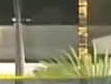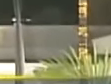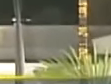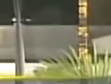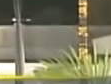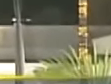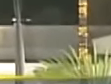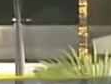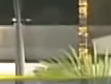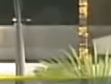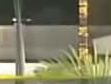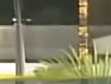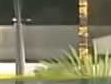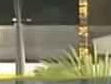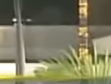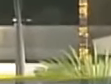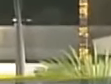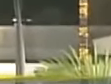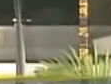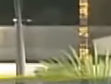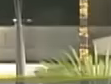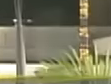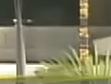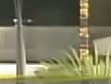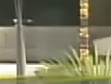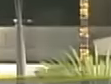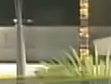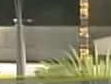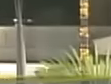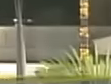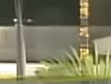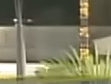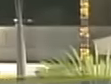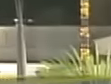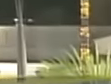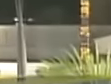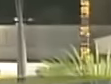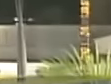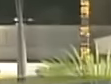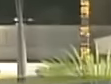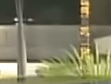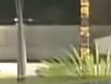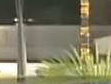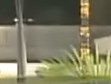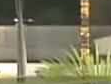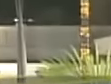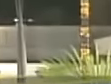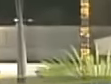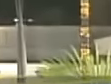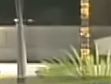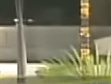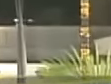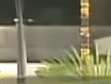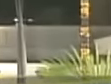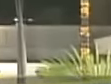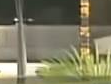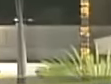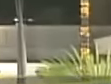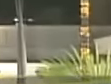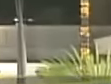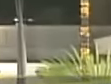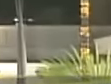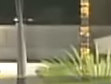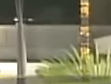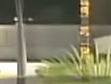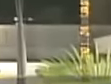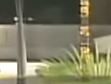2021-2025. Los diputados del Bloque de la Patria trabajaron durante el año 2023 en el parlamentarismo de calle, en el contexto